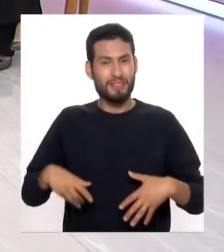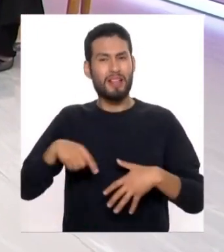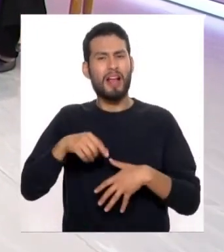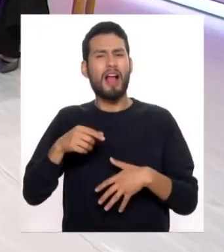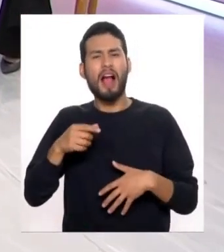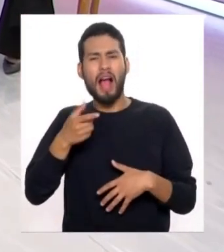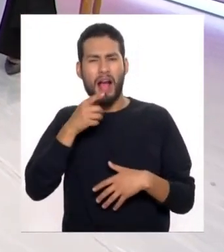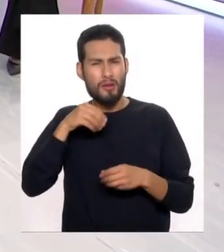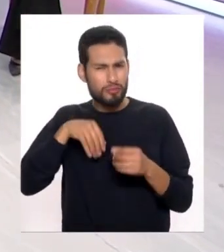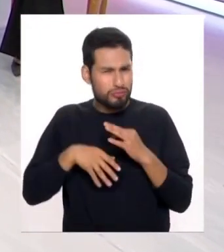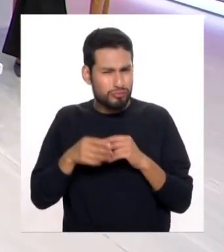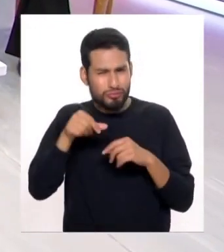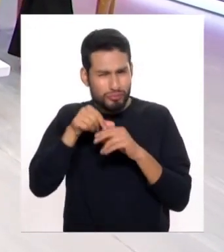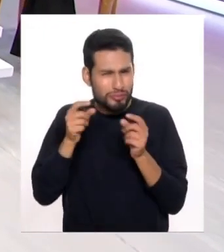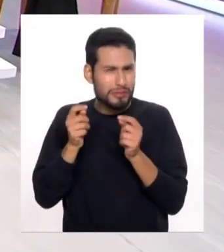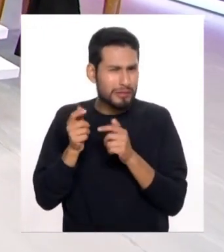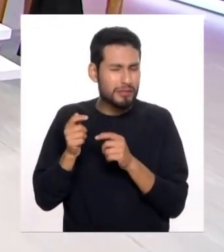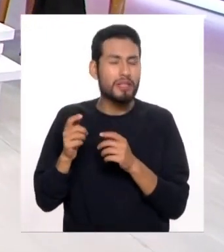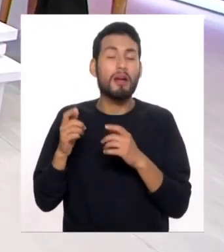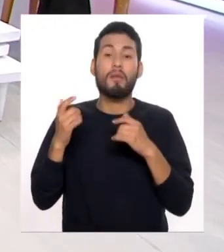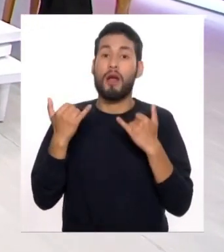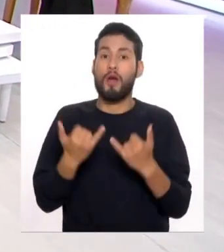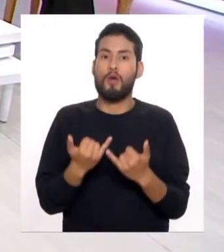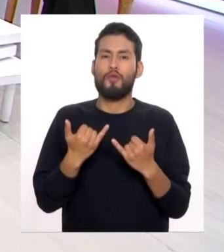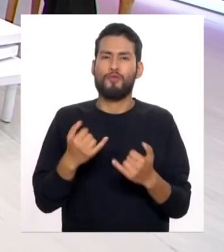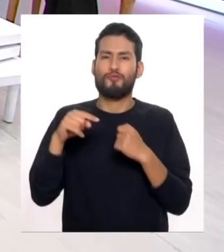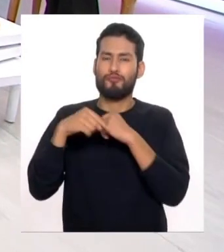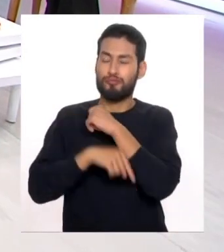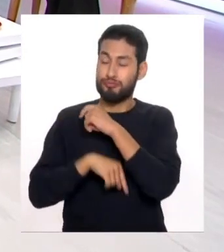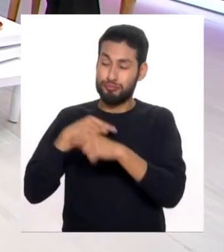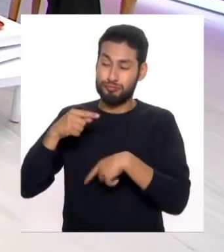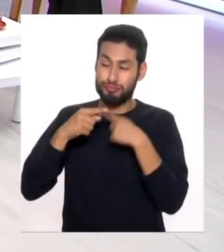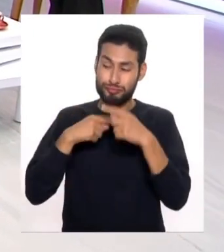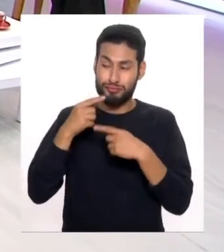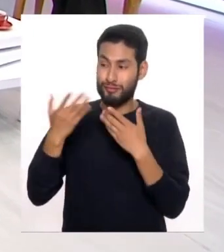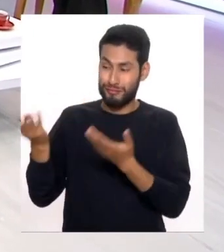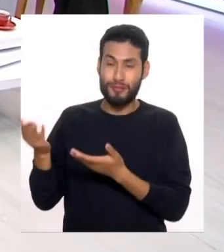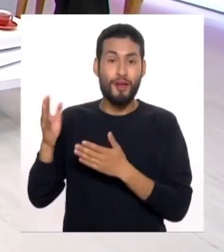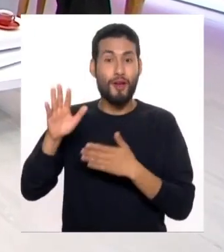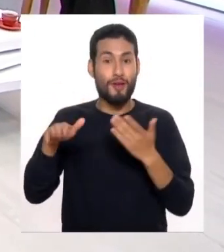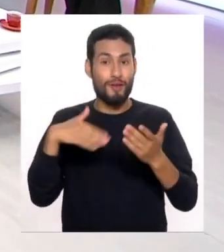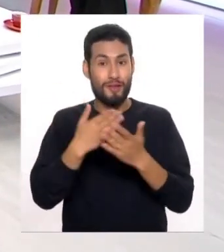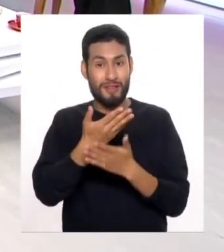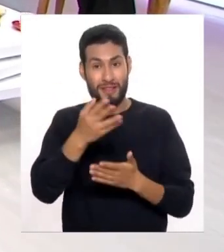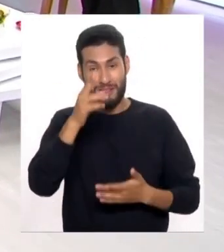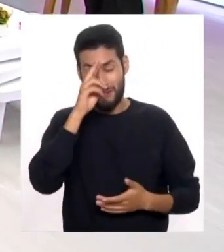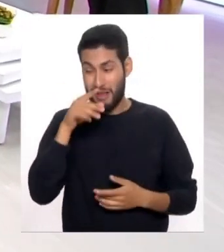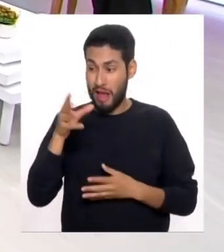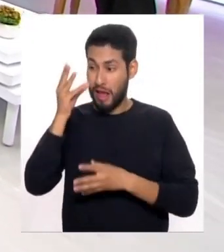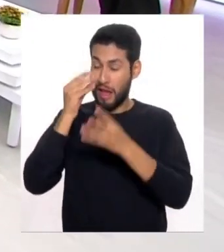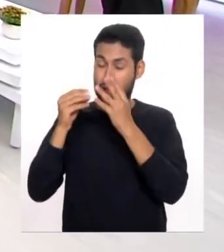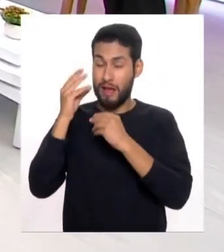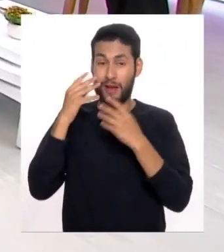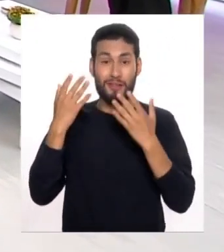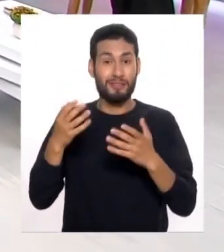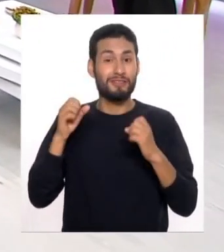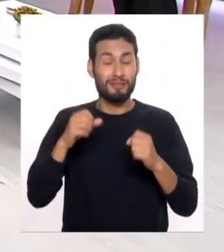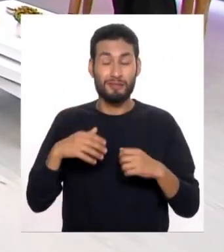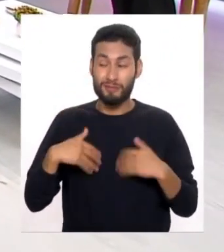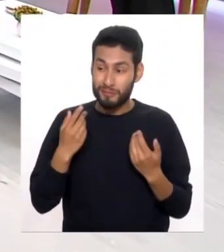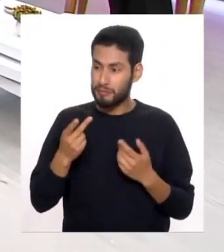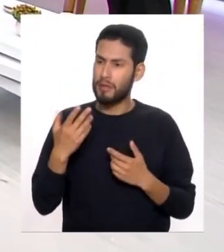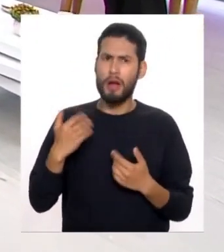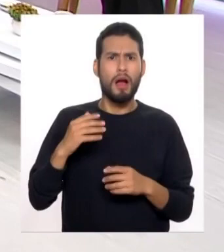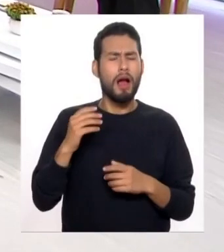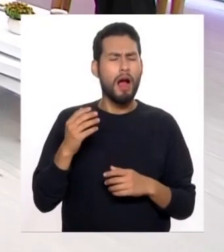una serie de pesquisas, pero hoy día eso nos los vas a contar y todo el mundo va a aprender de las maravillas que se vienen realizando, que antes